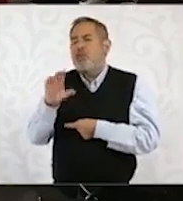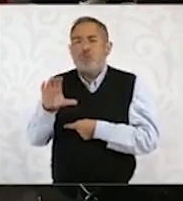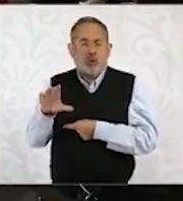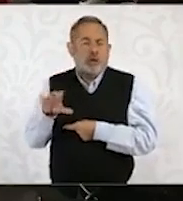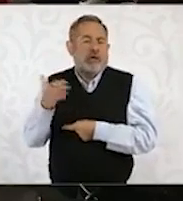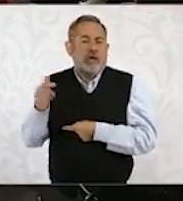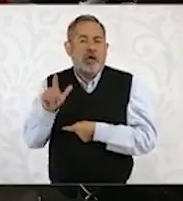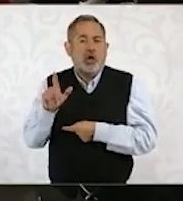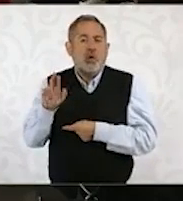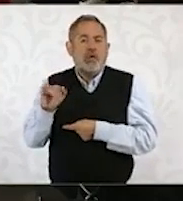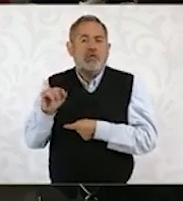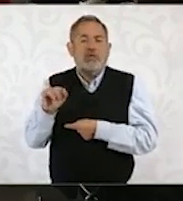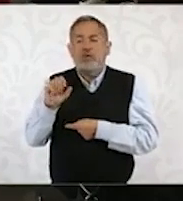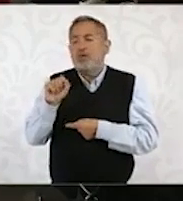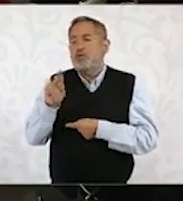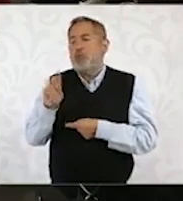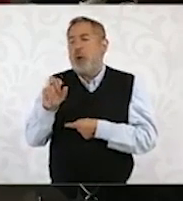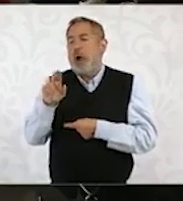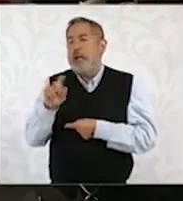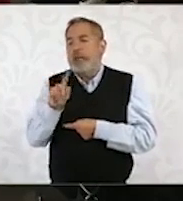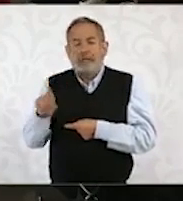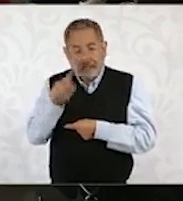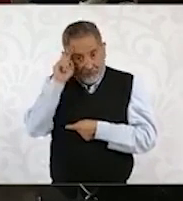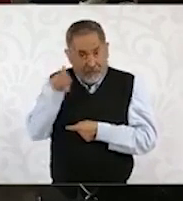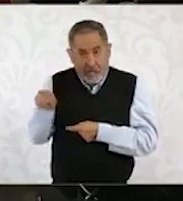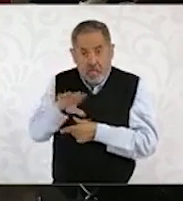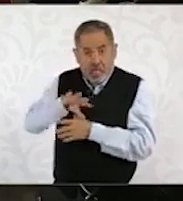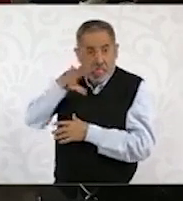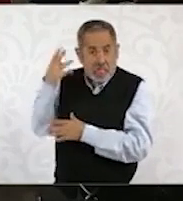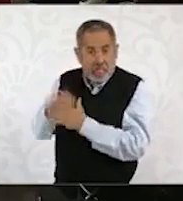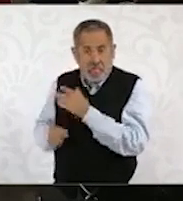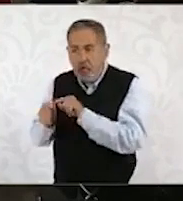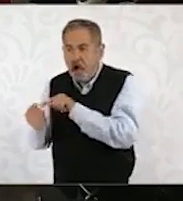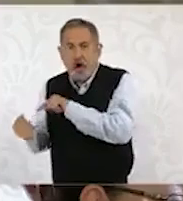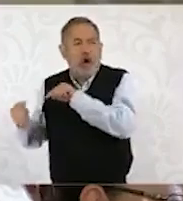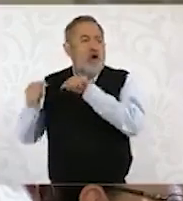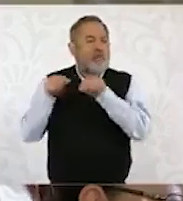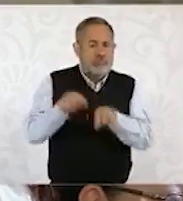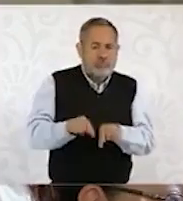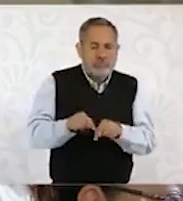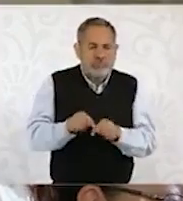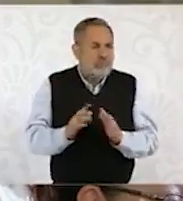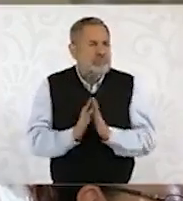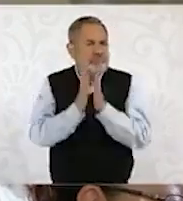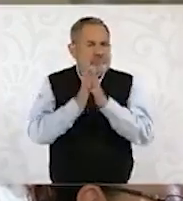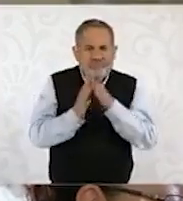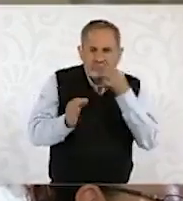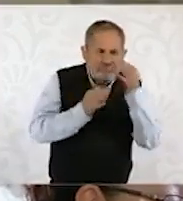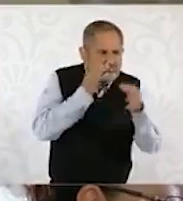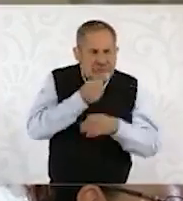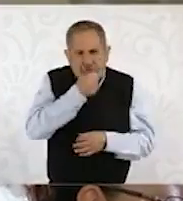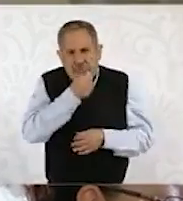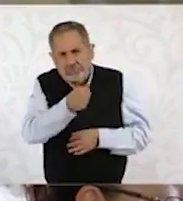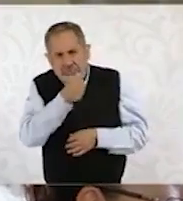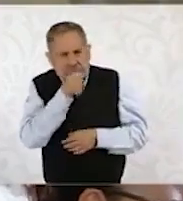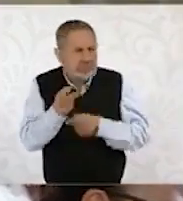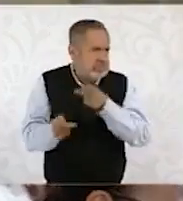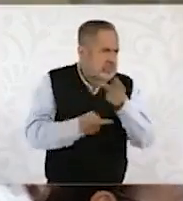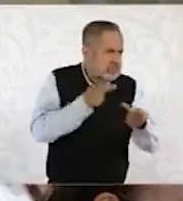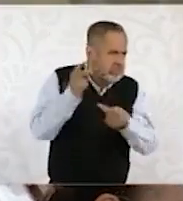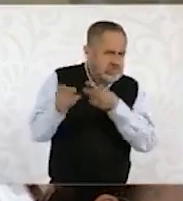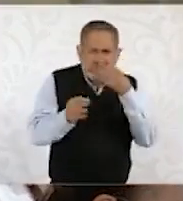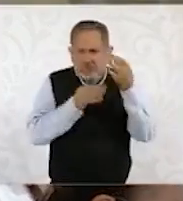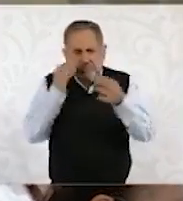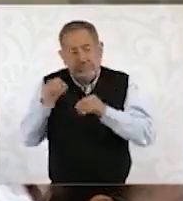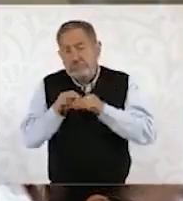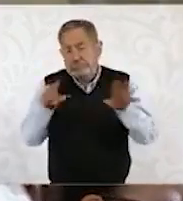periodista refugiado que alcanzó el grado de coronel y que aquí tuvo una participación muy prolífica en